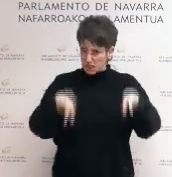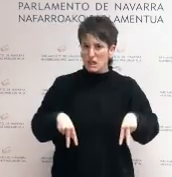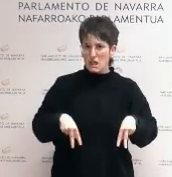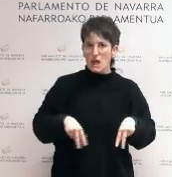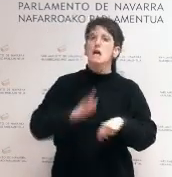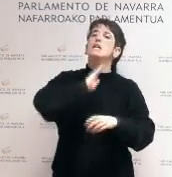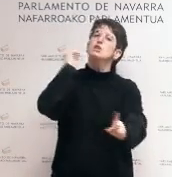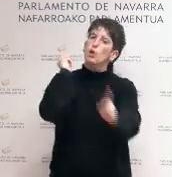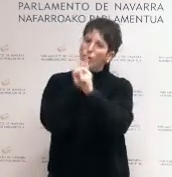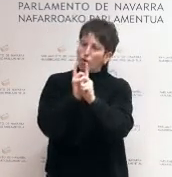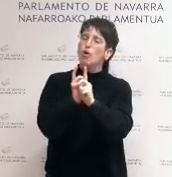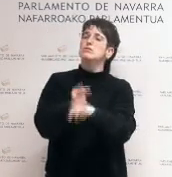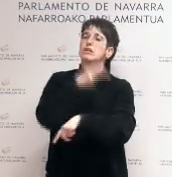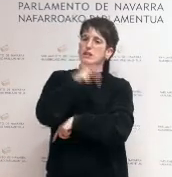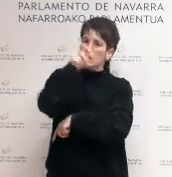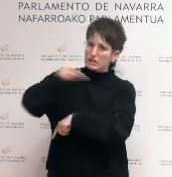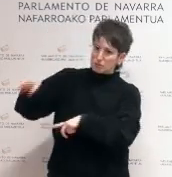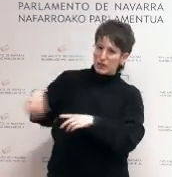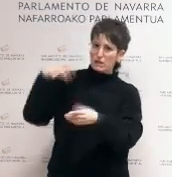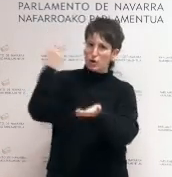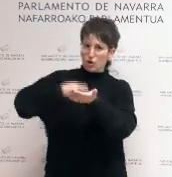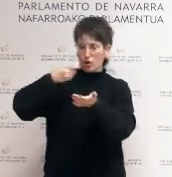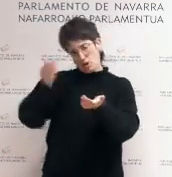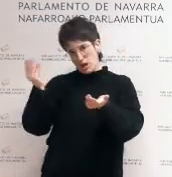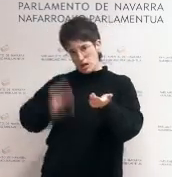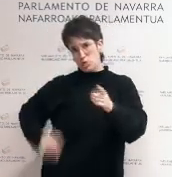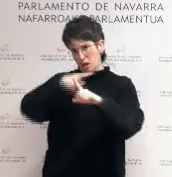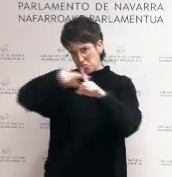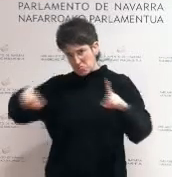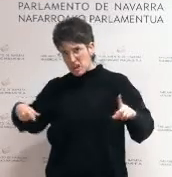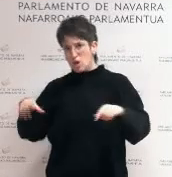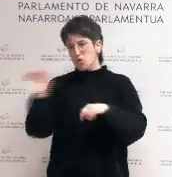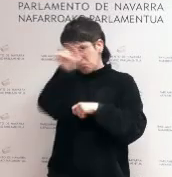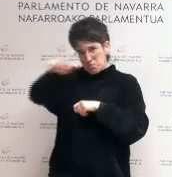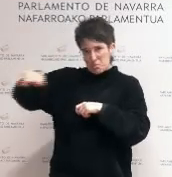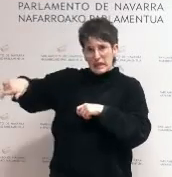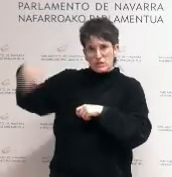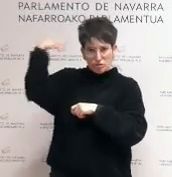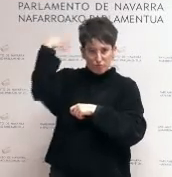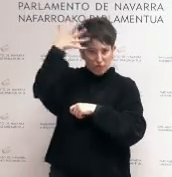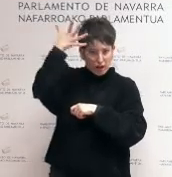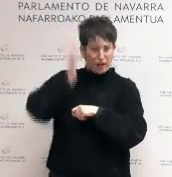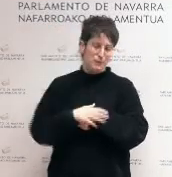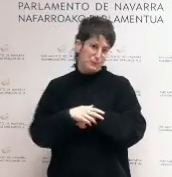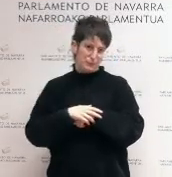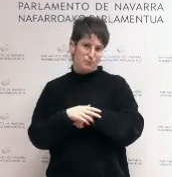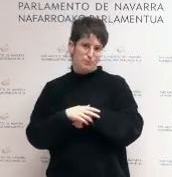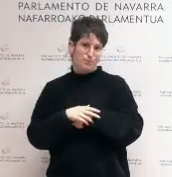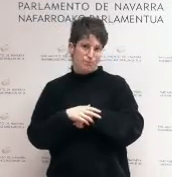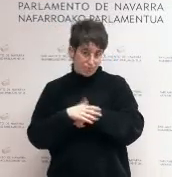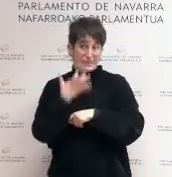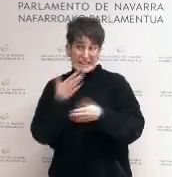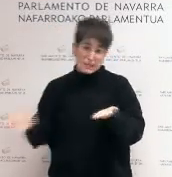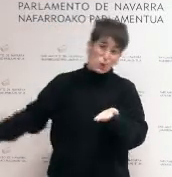medias y de los trabajadores y trabajadoras de la comunidad foral. Al tiempo que se incrementa la